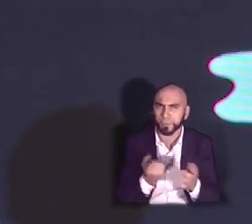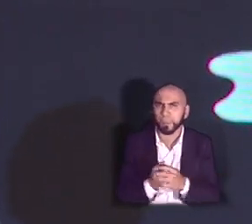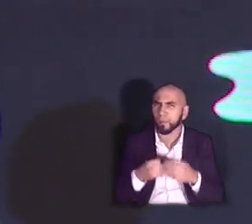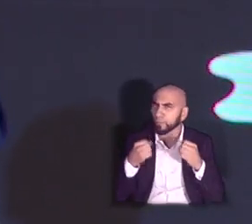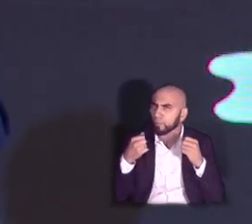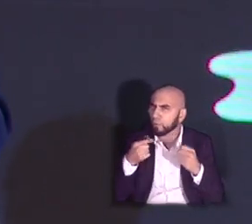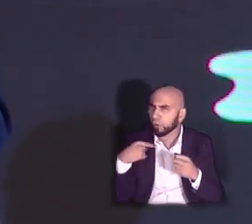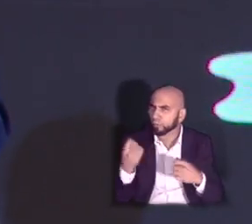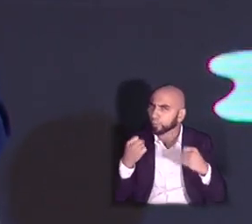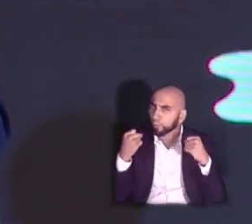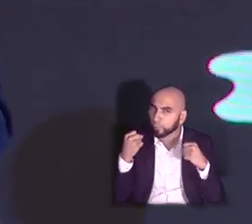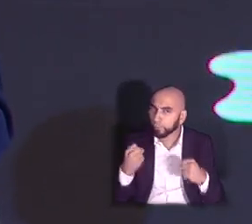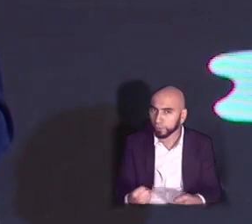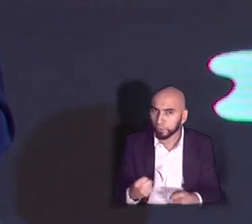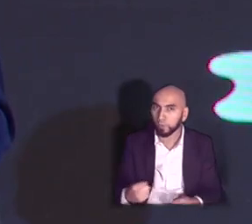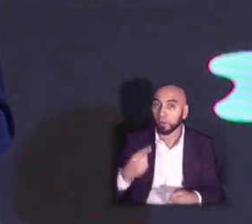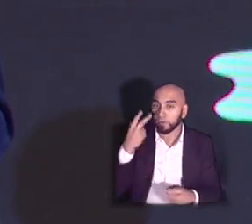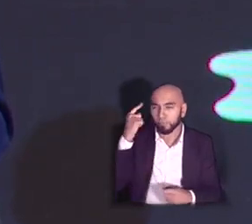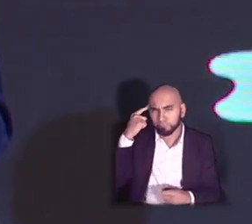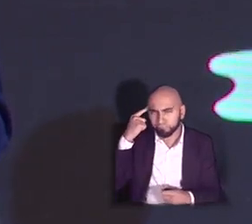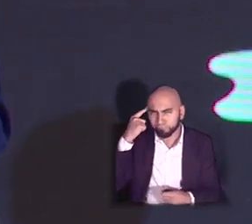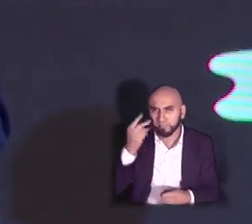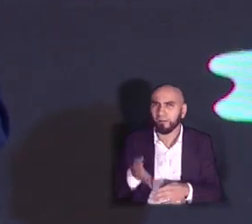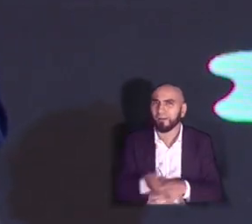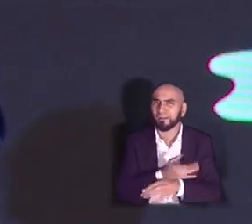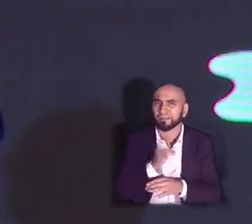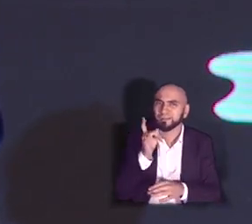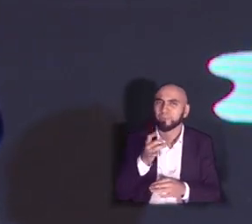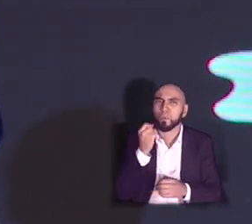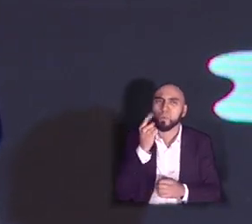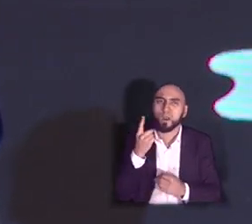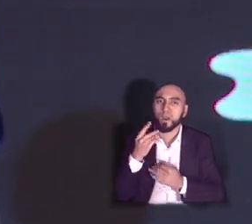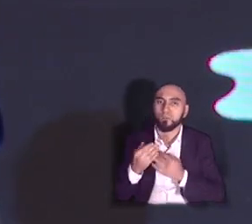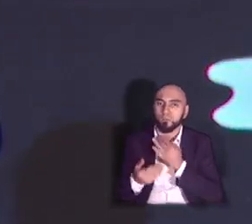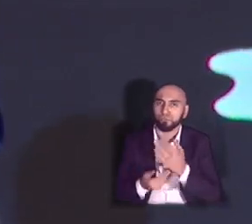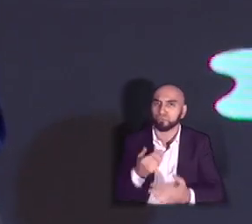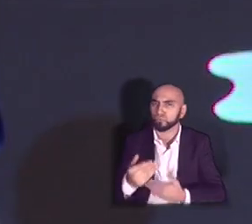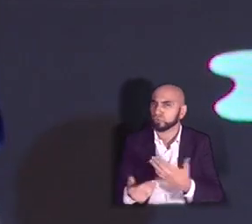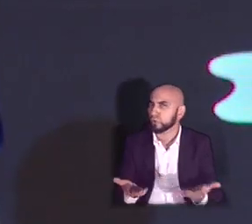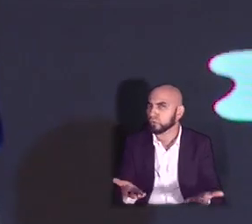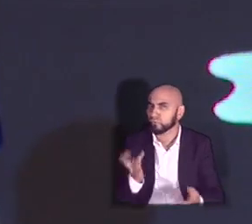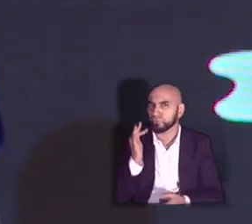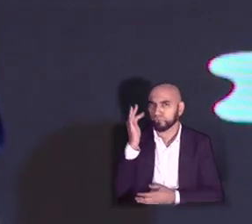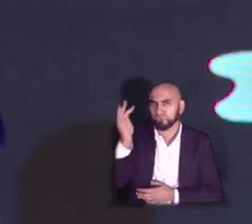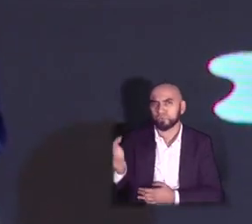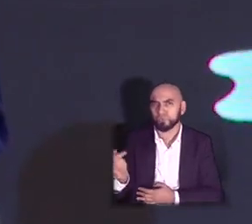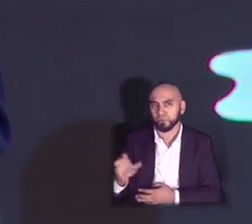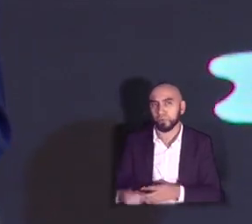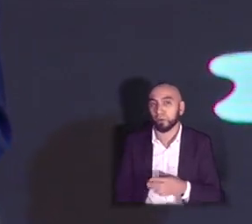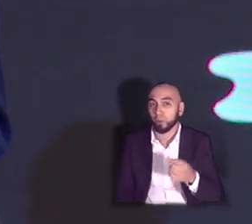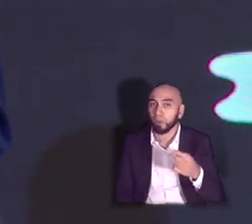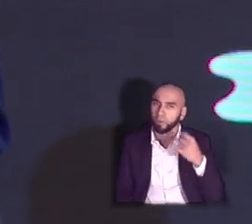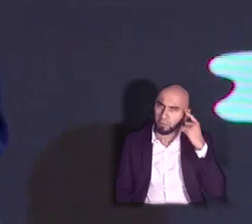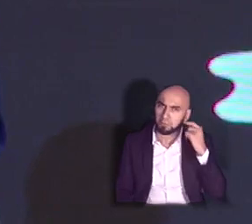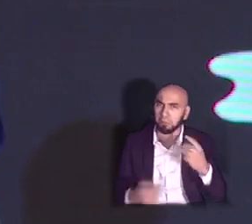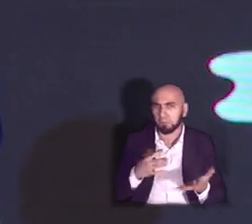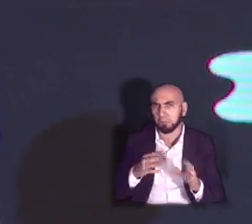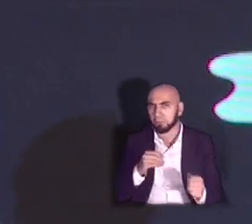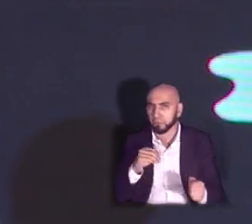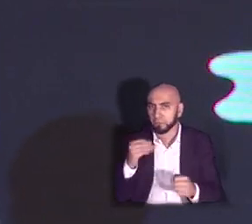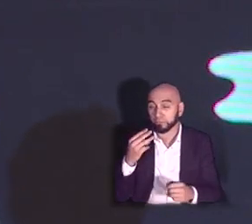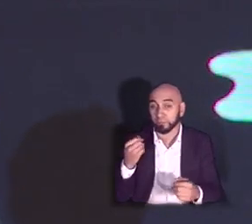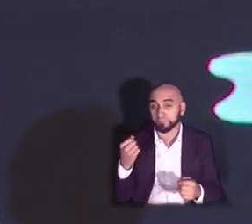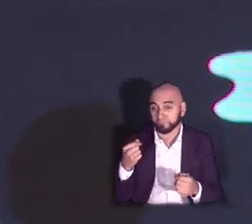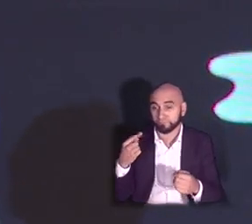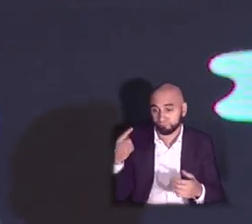predecir nuestra posible evolución futura? Por ejemplo, quizás la tendencia de los últimos 3 millones de años podría continuar para los